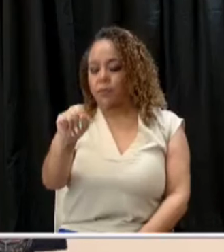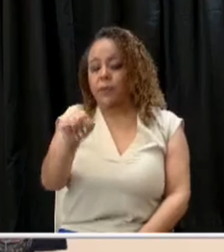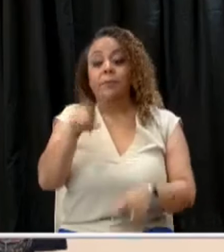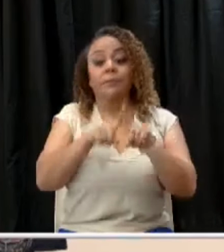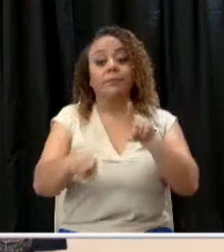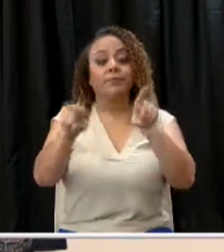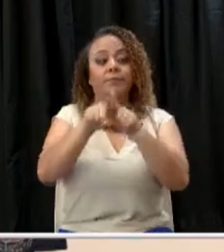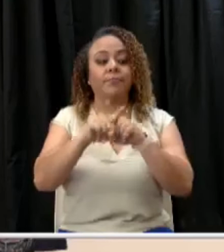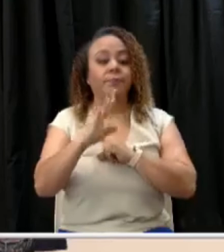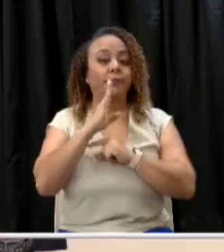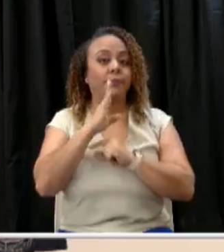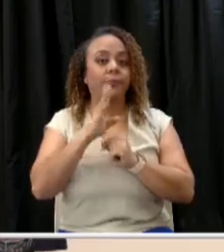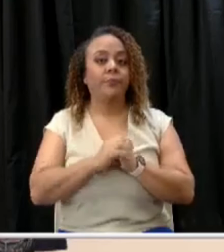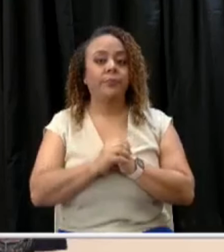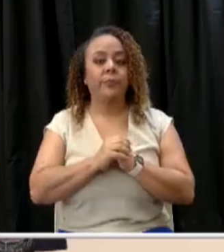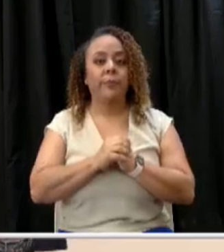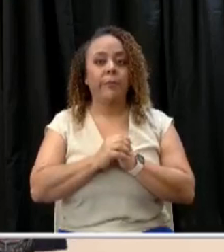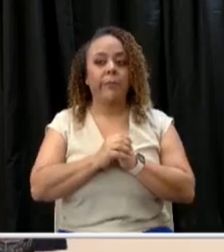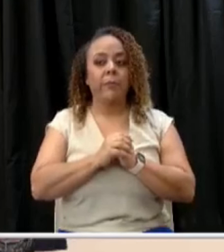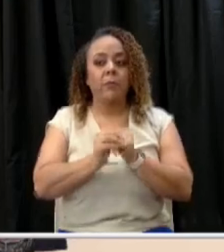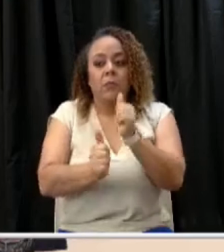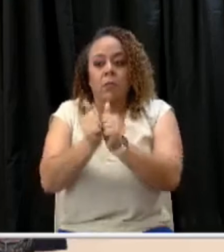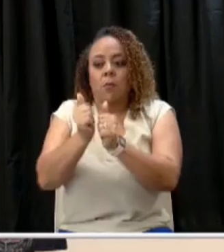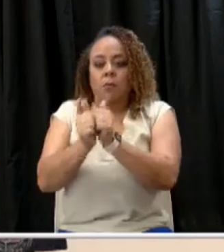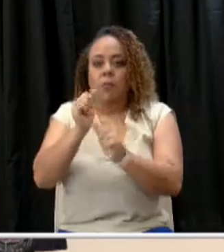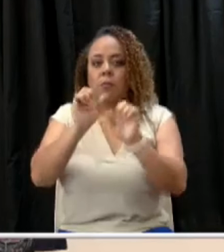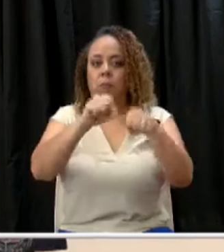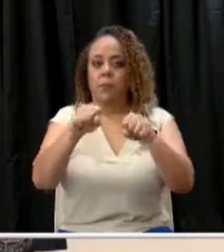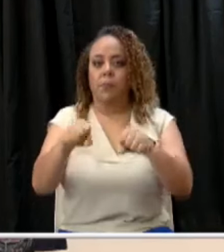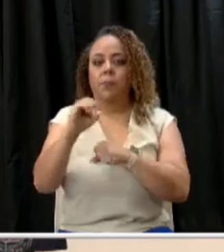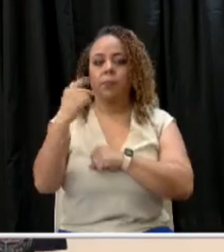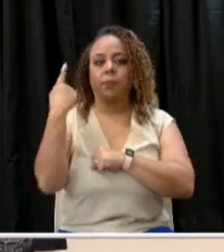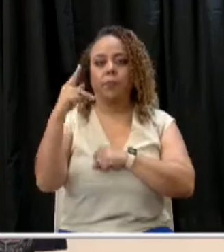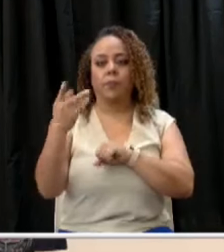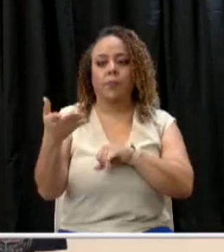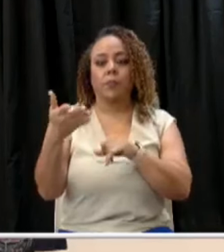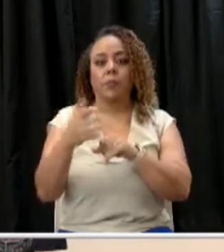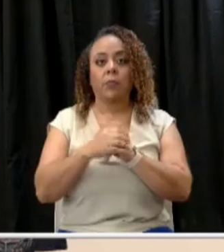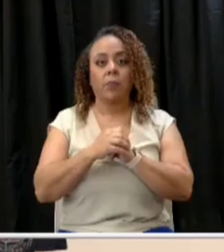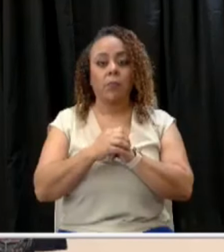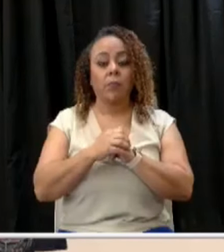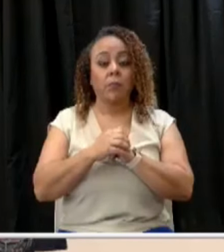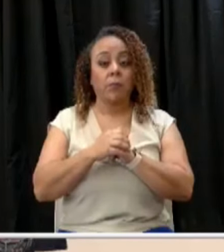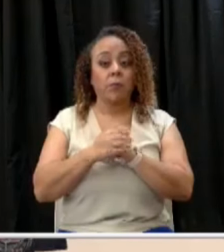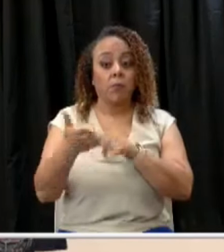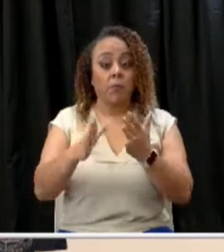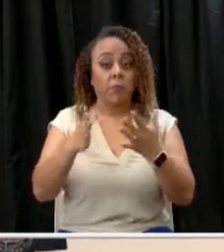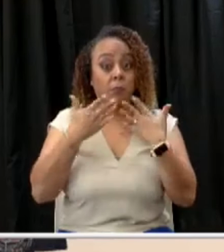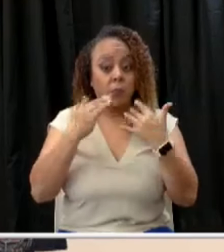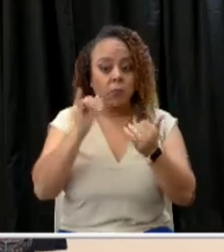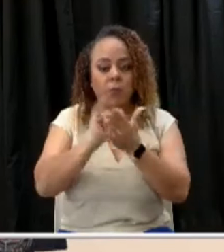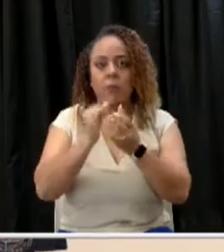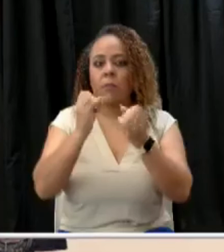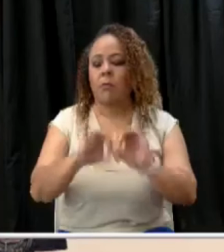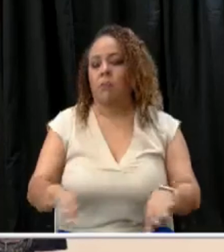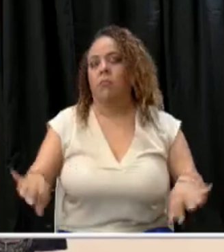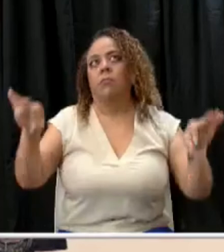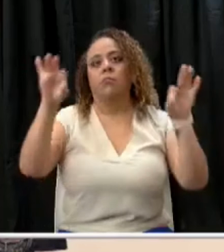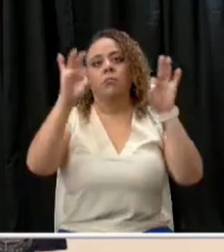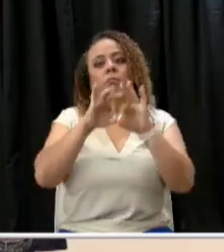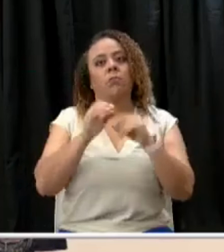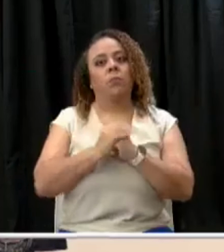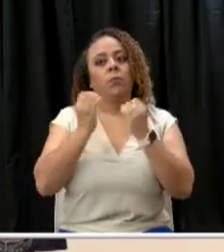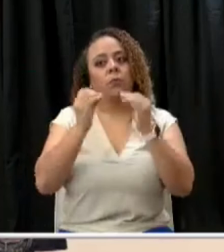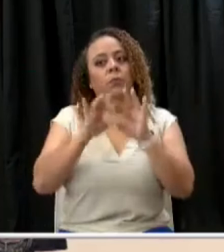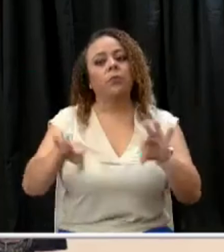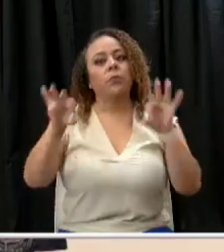estamos hablando de mayor posibilidad o riesgo de golpe de calor, que esto sobre todo es muy importante y va a ser muy importante